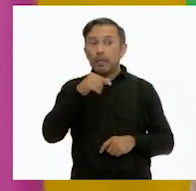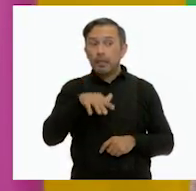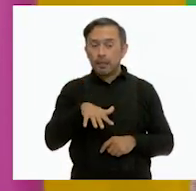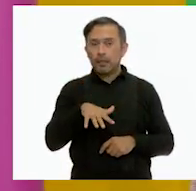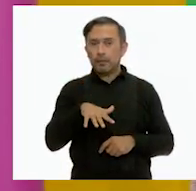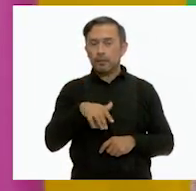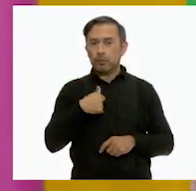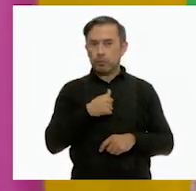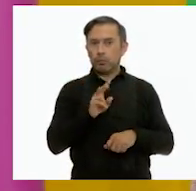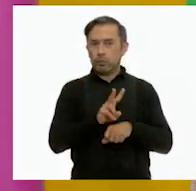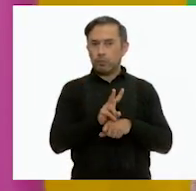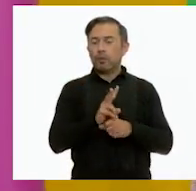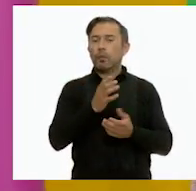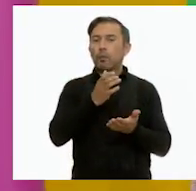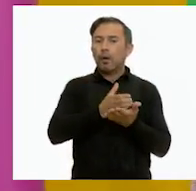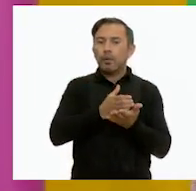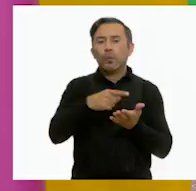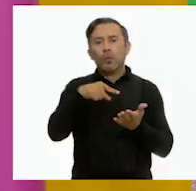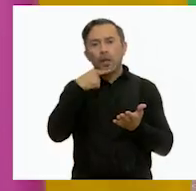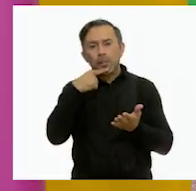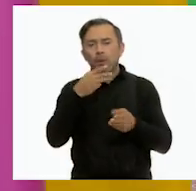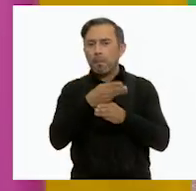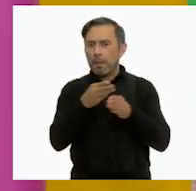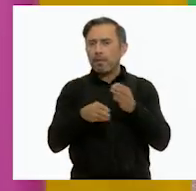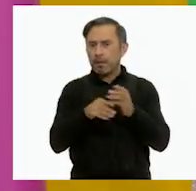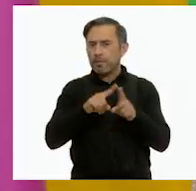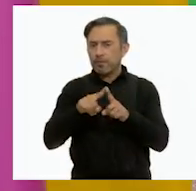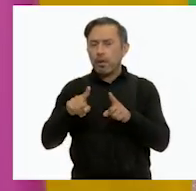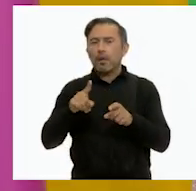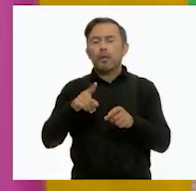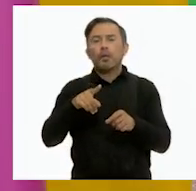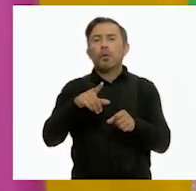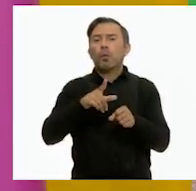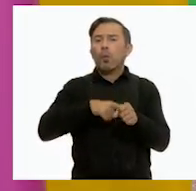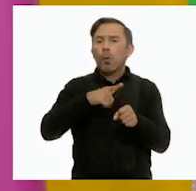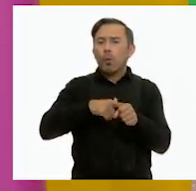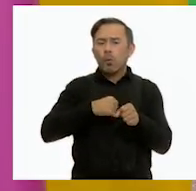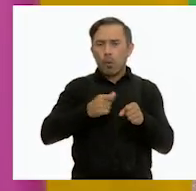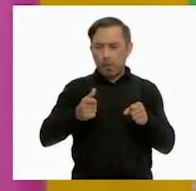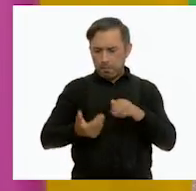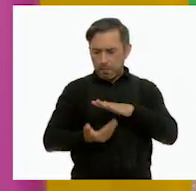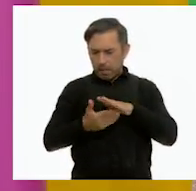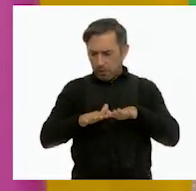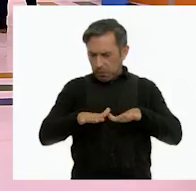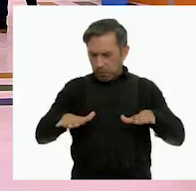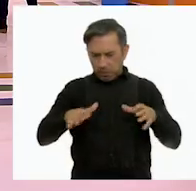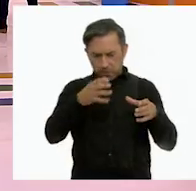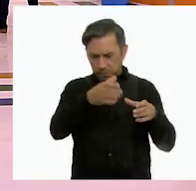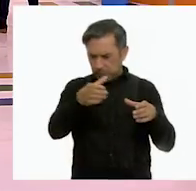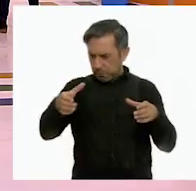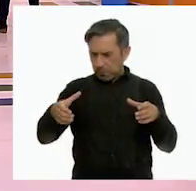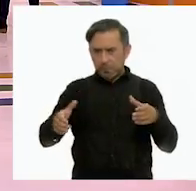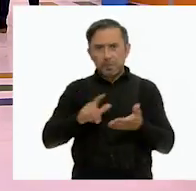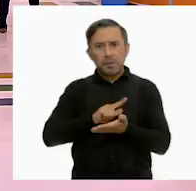útiles, sus lápices de colores, y su mesa la tiene muy limpia.